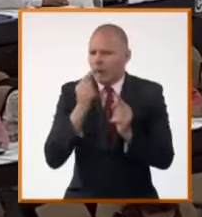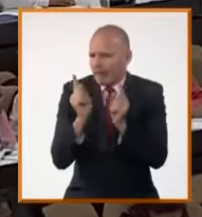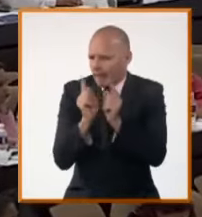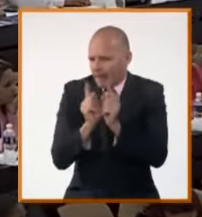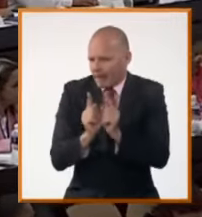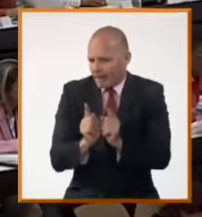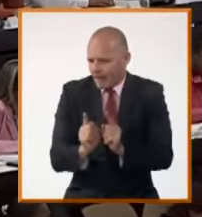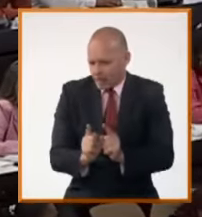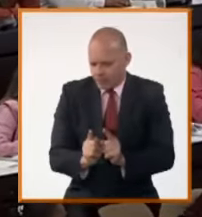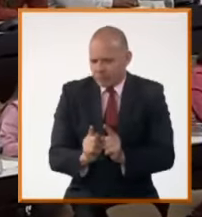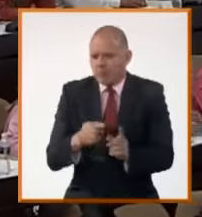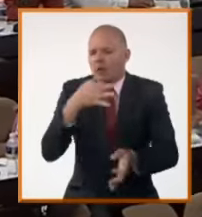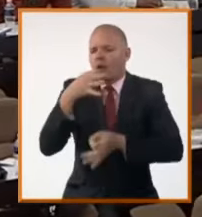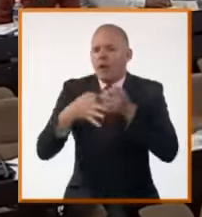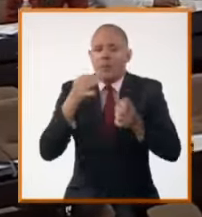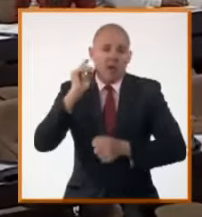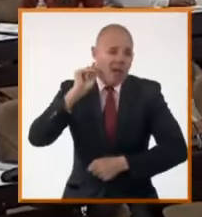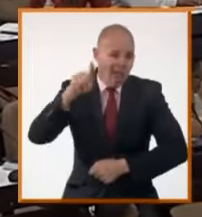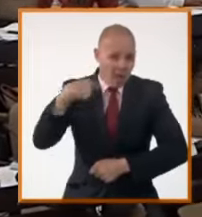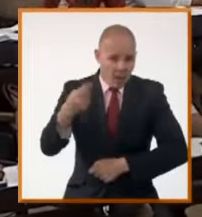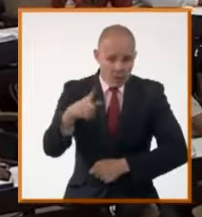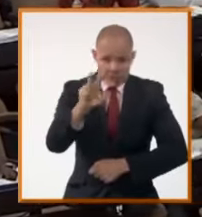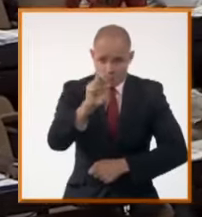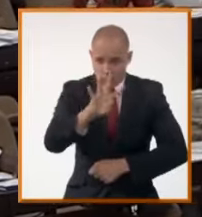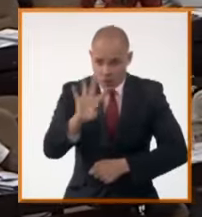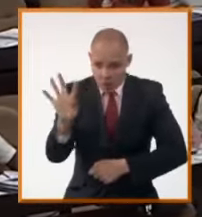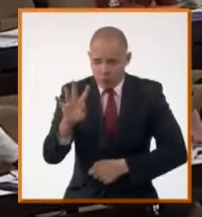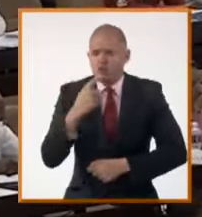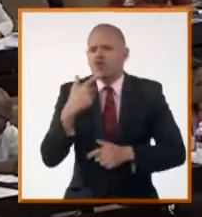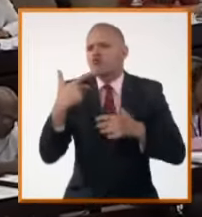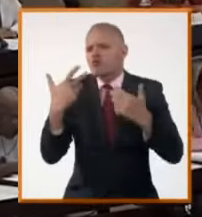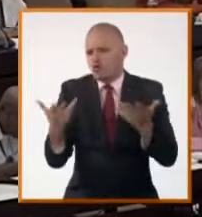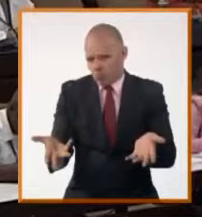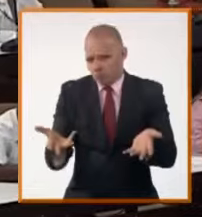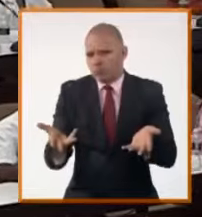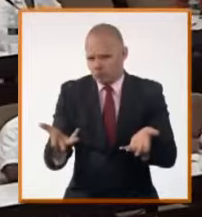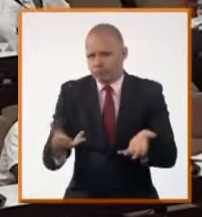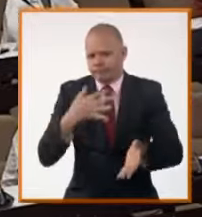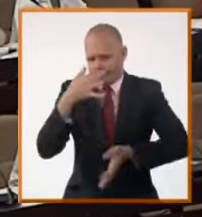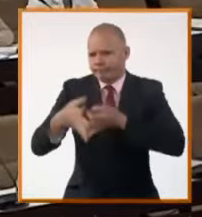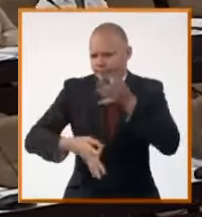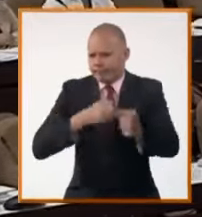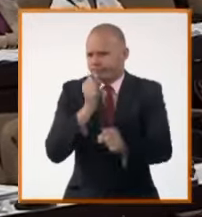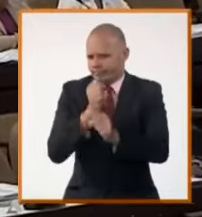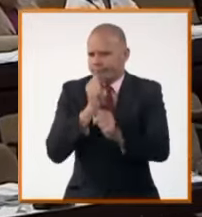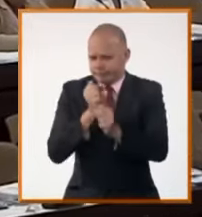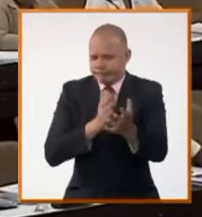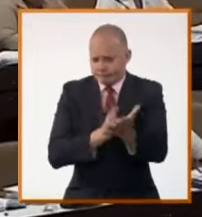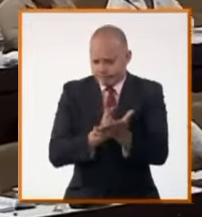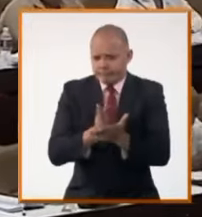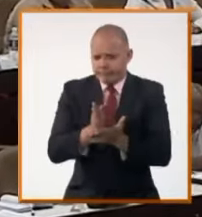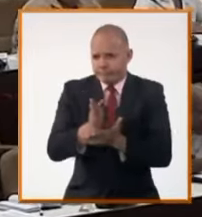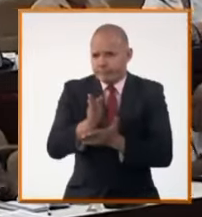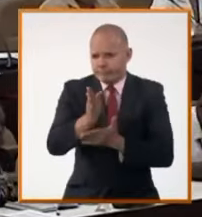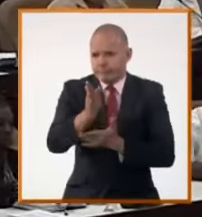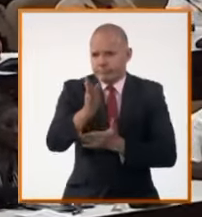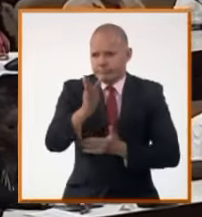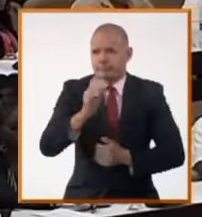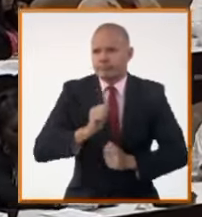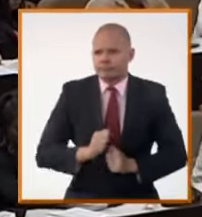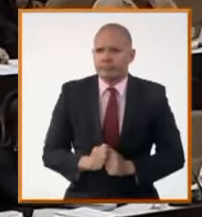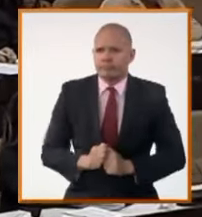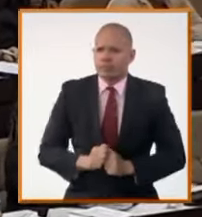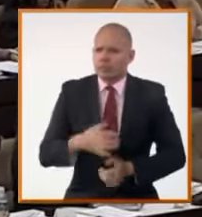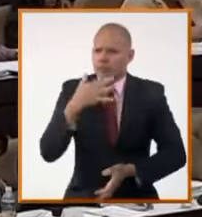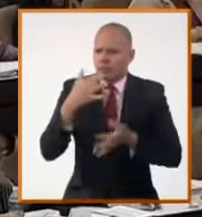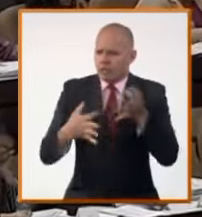vamos a seguir durante el 2024, las acciones concretas que